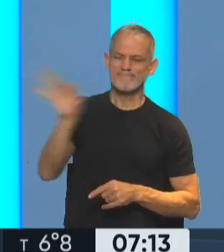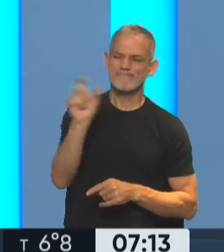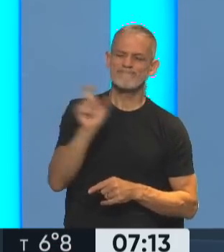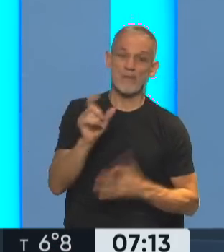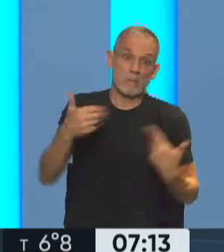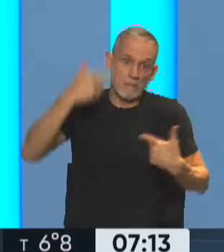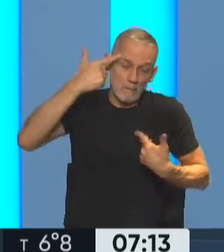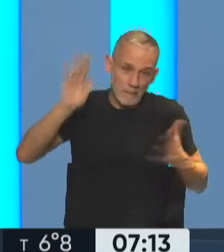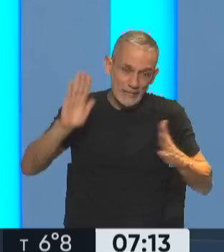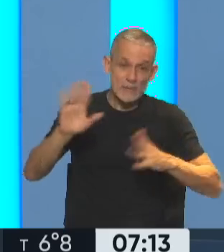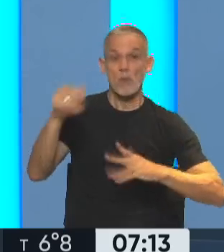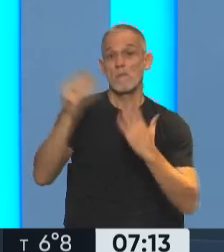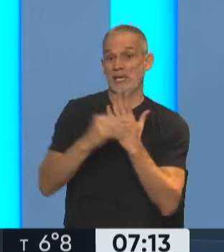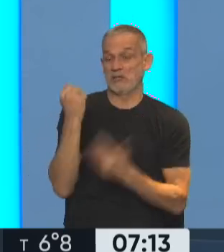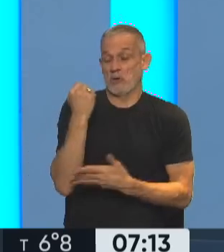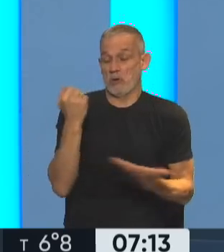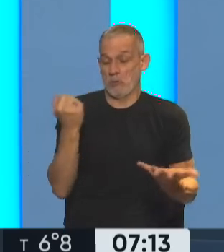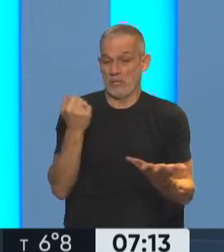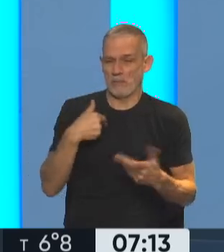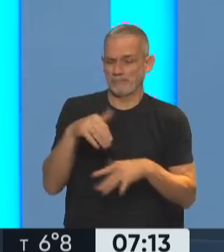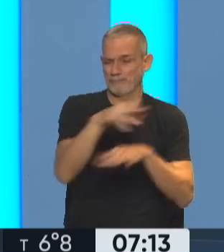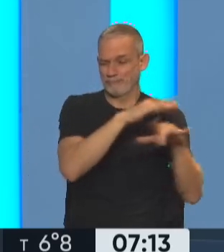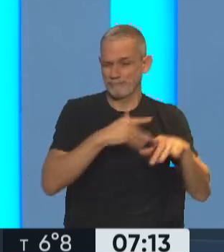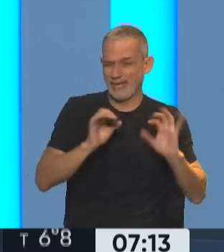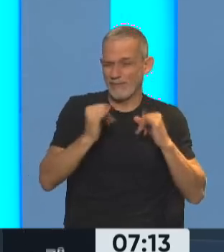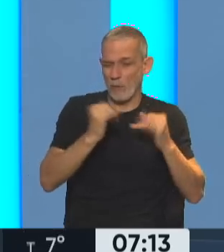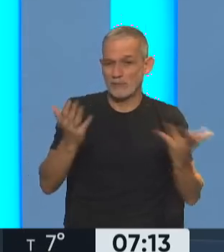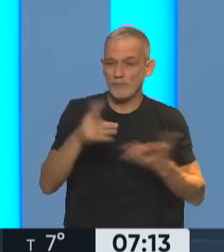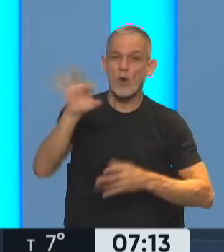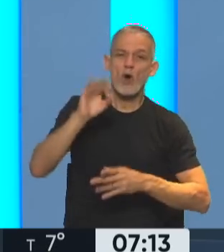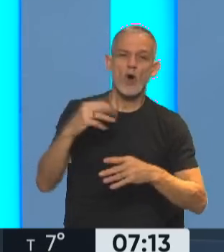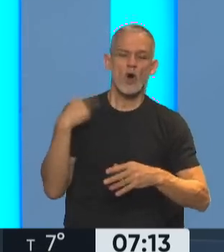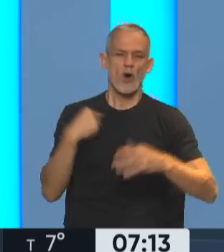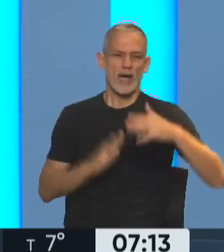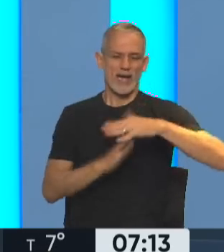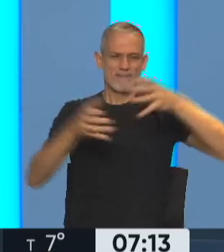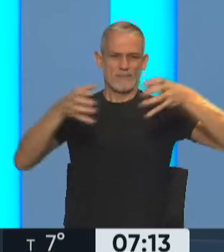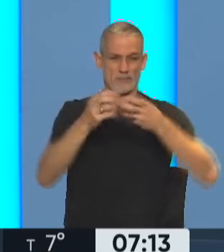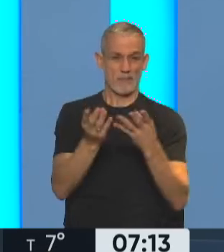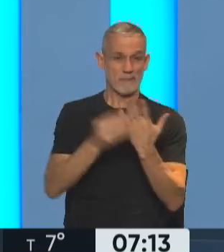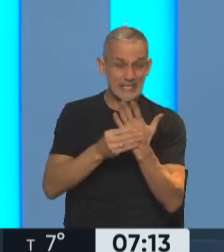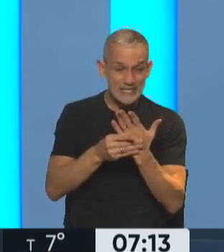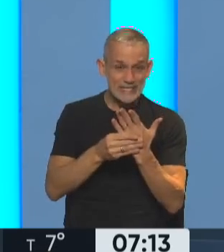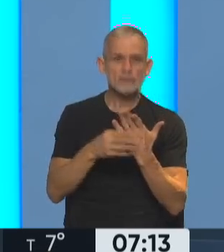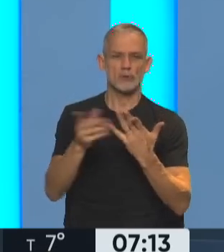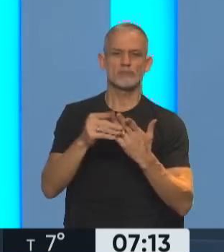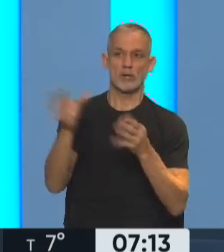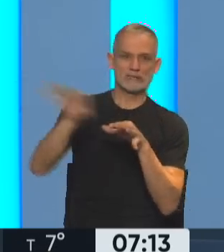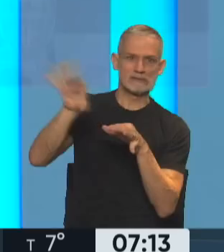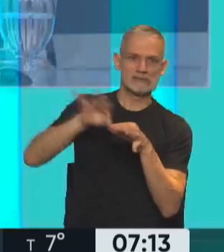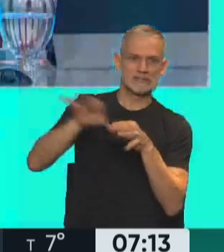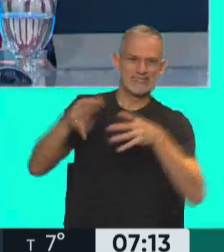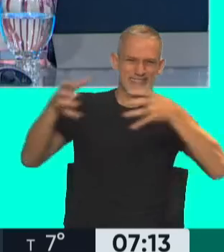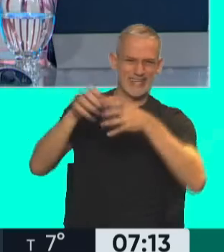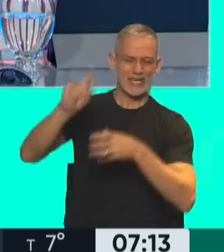que o agarraba el Ministerio de Economía, por la información con la que contábamos, o iba a una jefatura de gabinete y ponía a toda gente que respondiera a